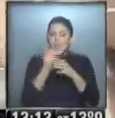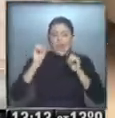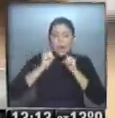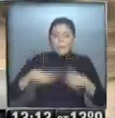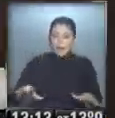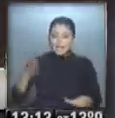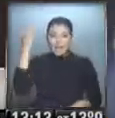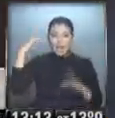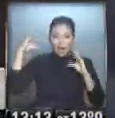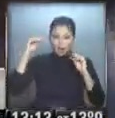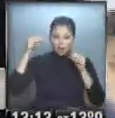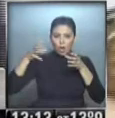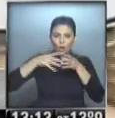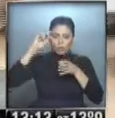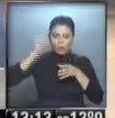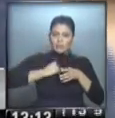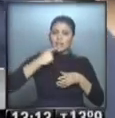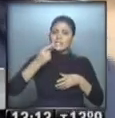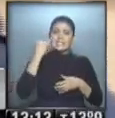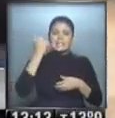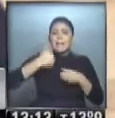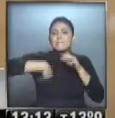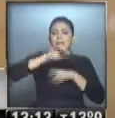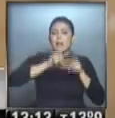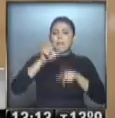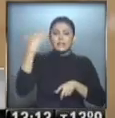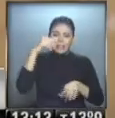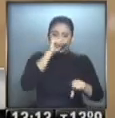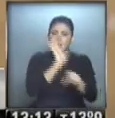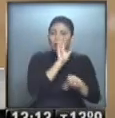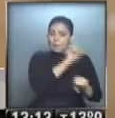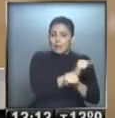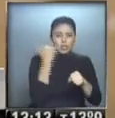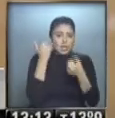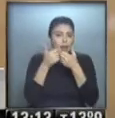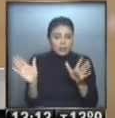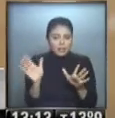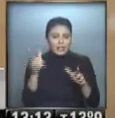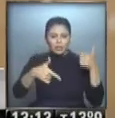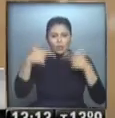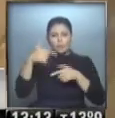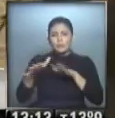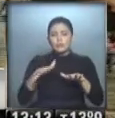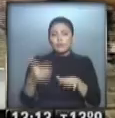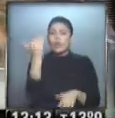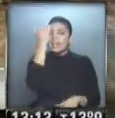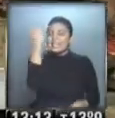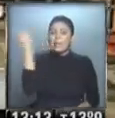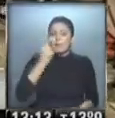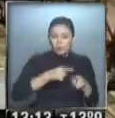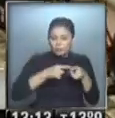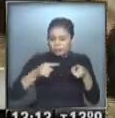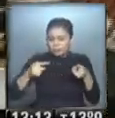de que anoche el ejército informará que habían logrado liberar a la mayoría de los rehenes los tiros se prolongaron alrededor de 15 minutos